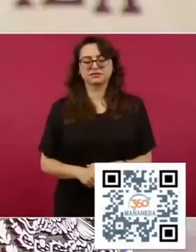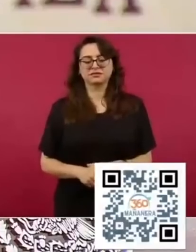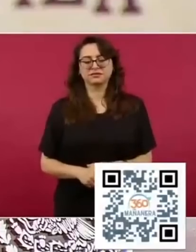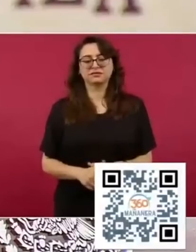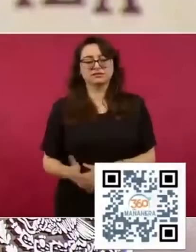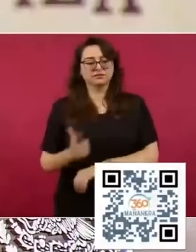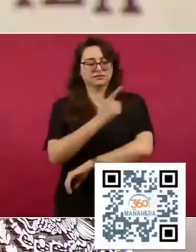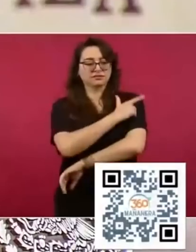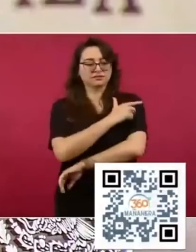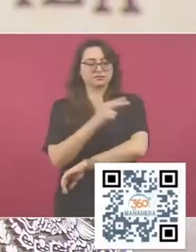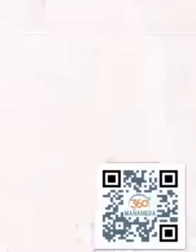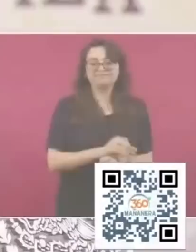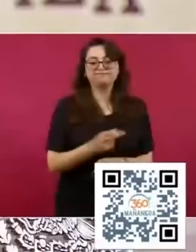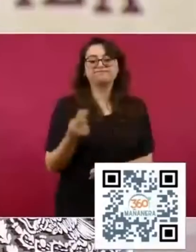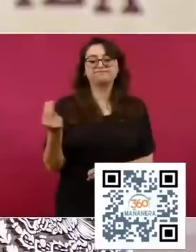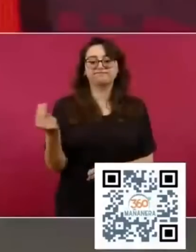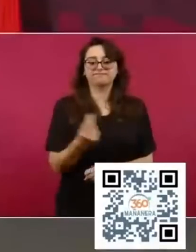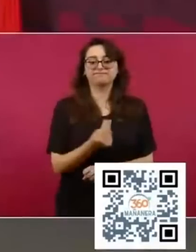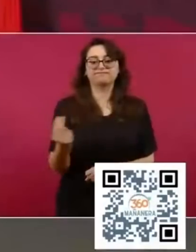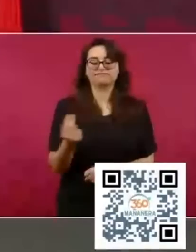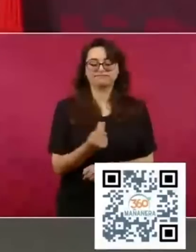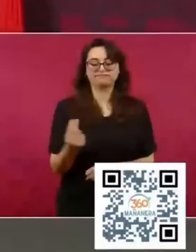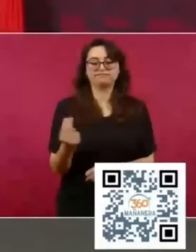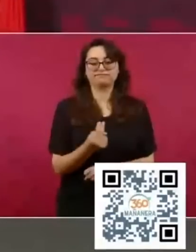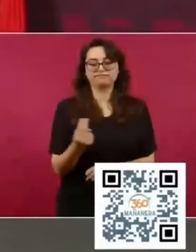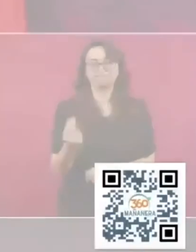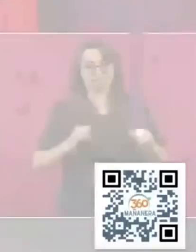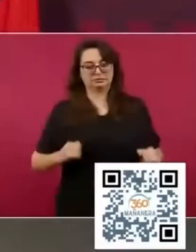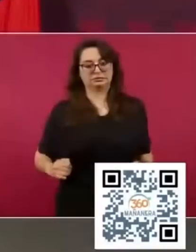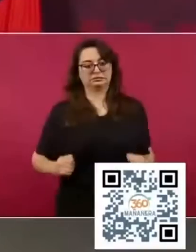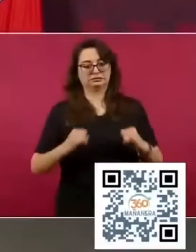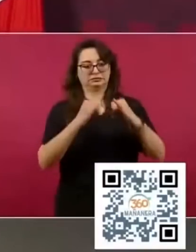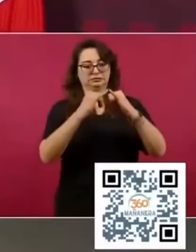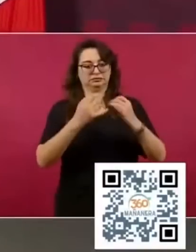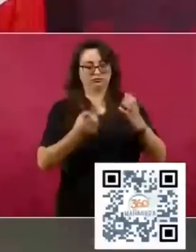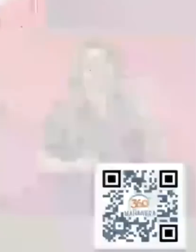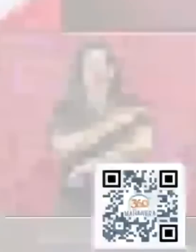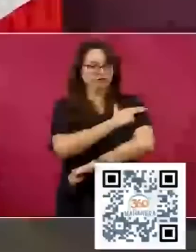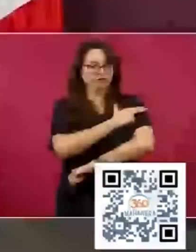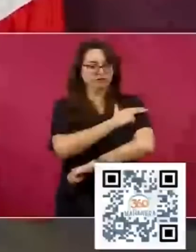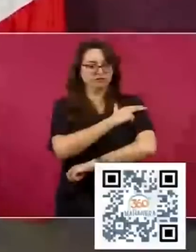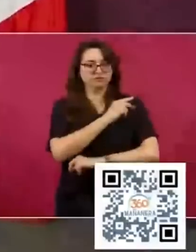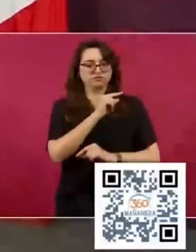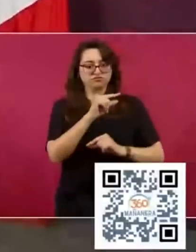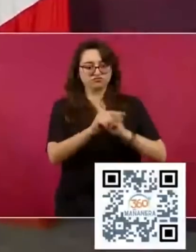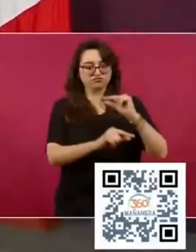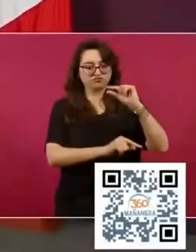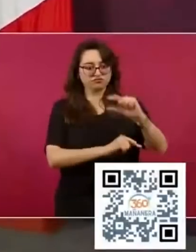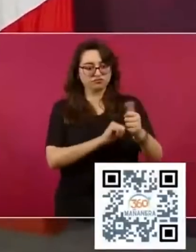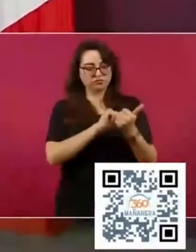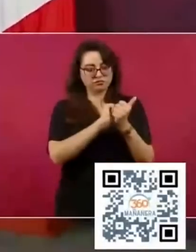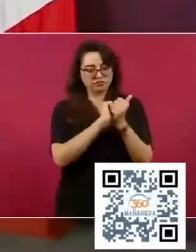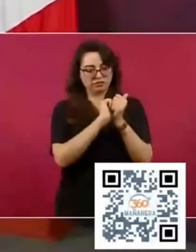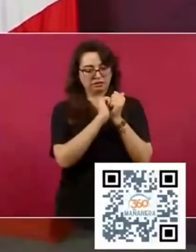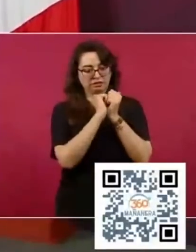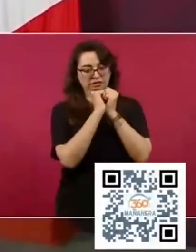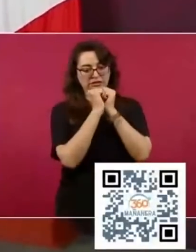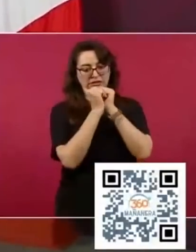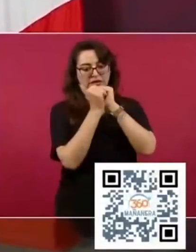a la guardia nacional y no permitir que se corrompa como sucedió